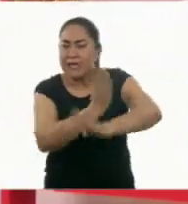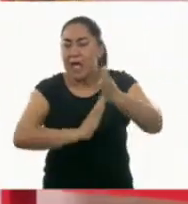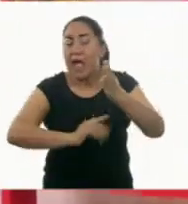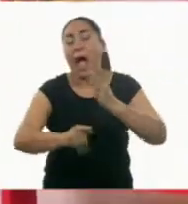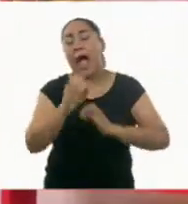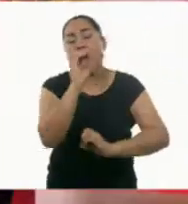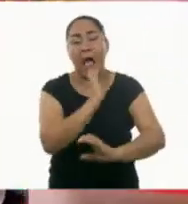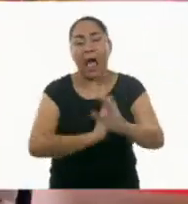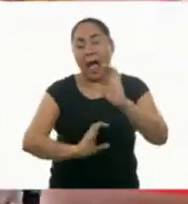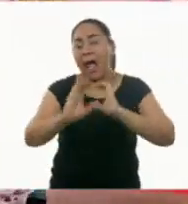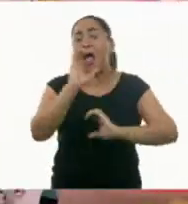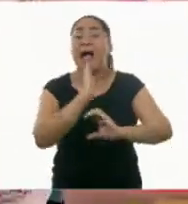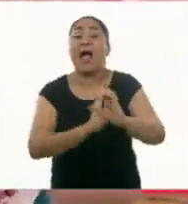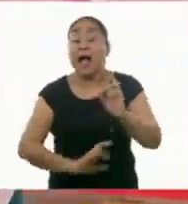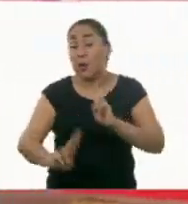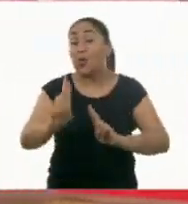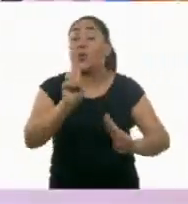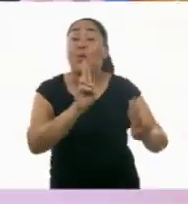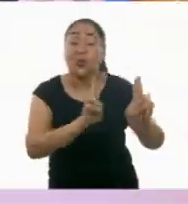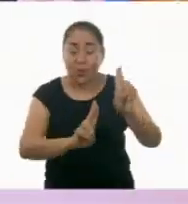Cantando con un